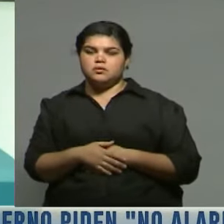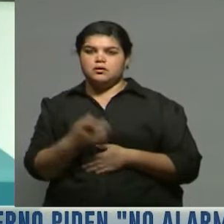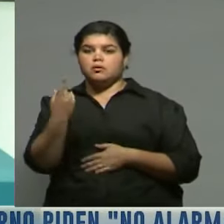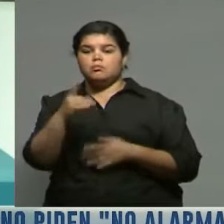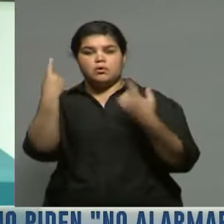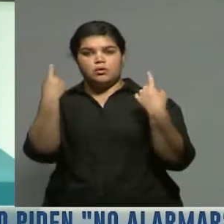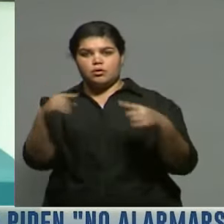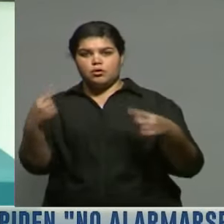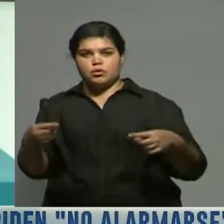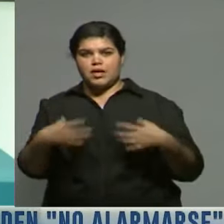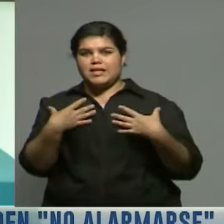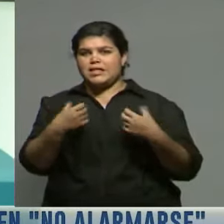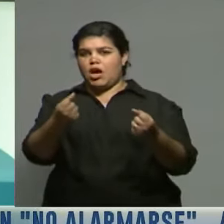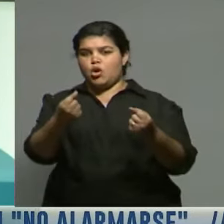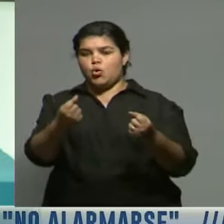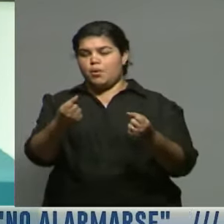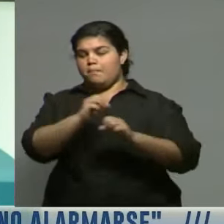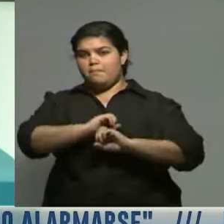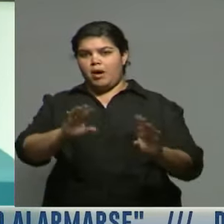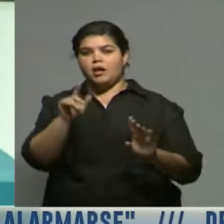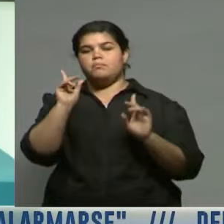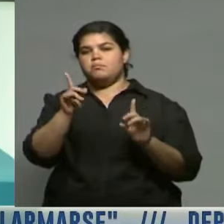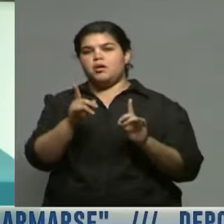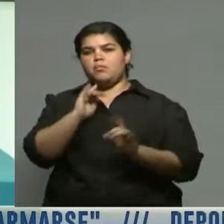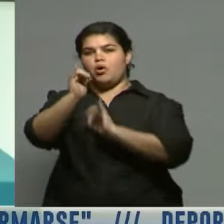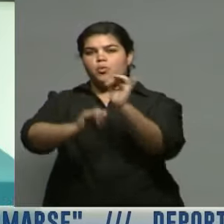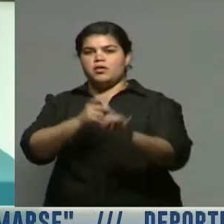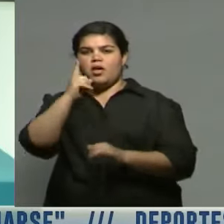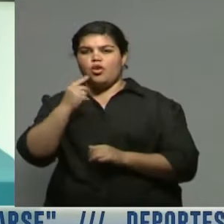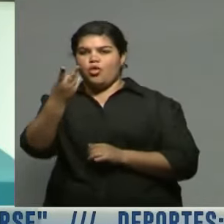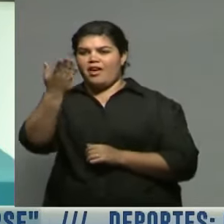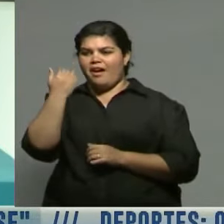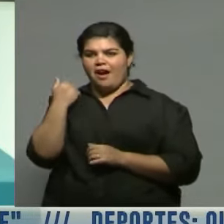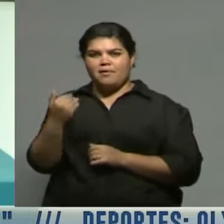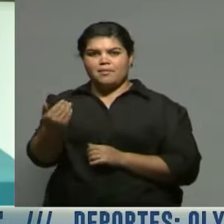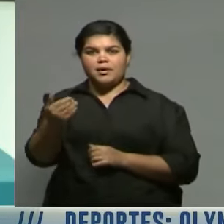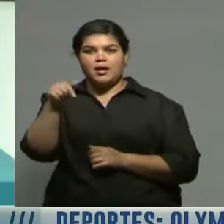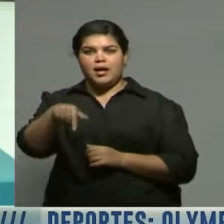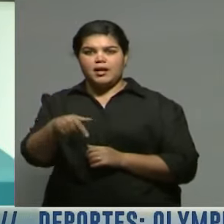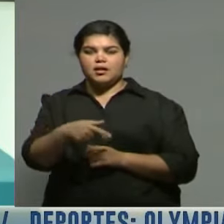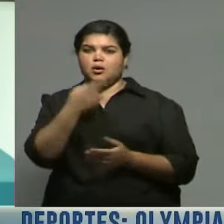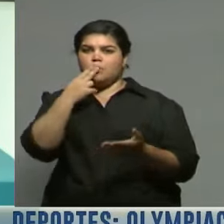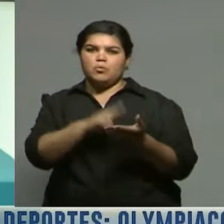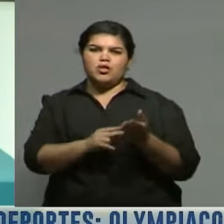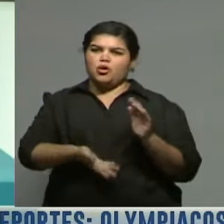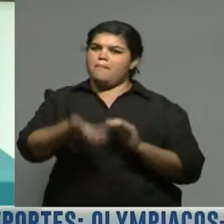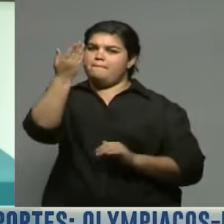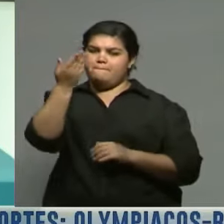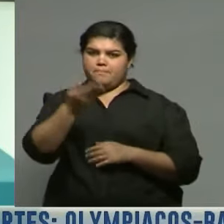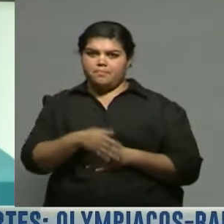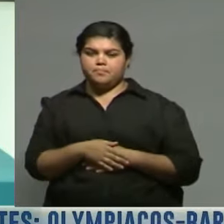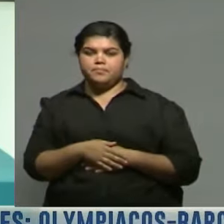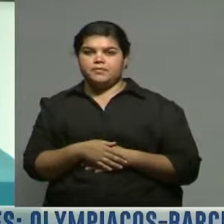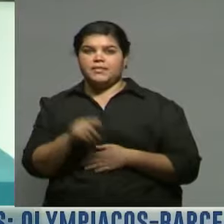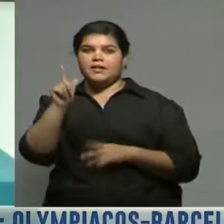productos que son dañinos para la salud, como así lo han mencionado en los últimos dos días funcionarios nacionales, van a tener un gravamen mucho más alto. Claro. Y en esto también